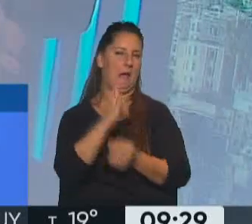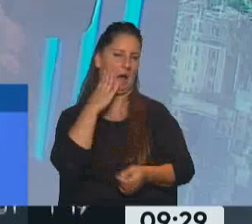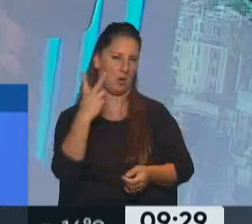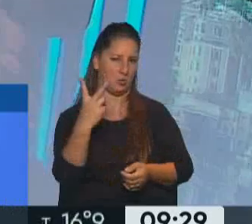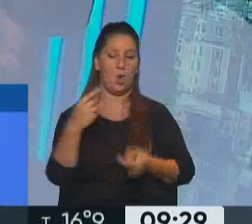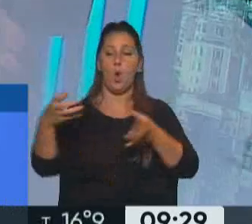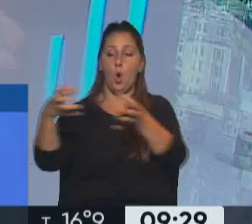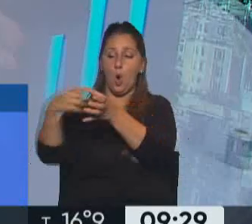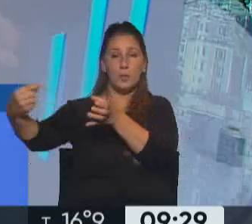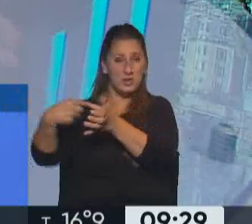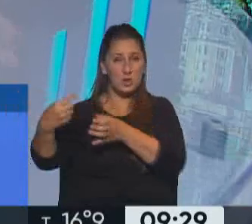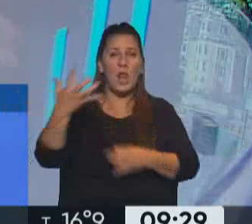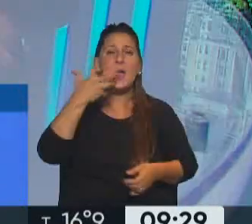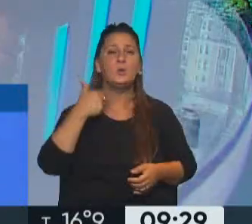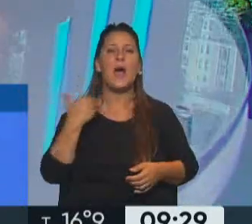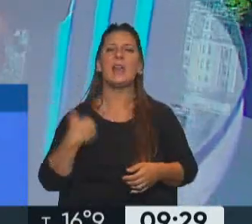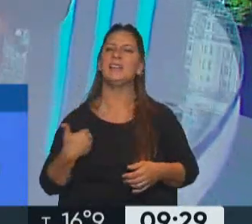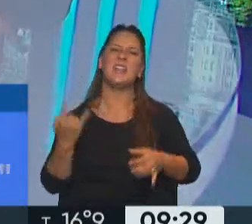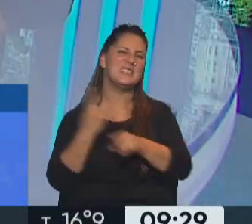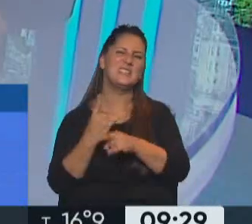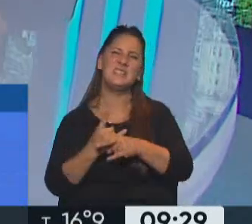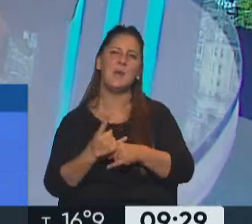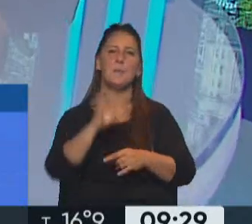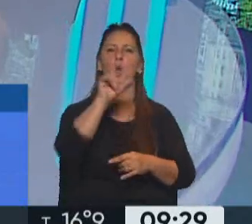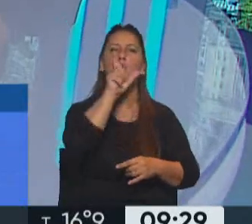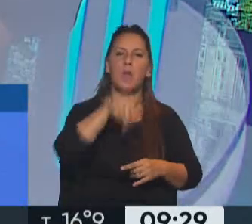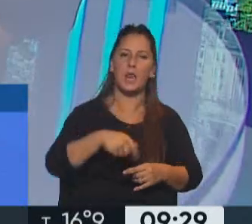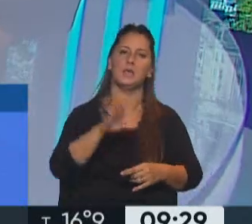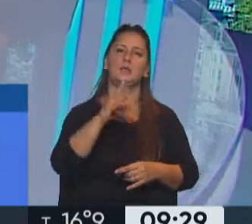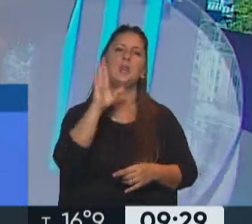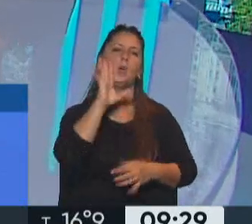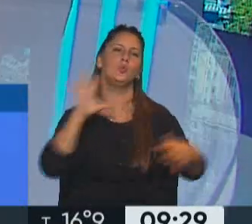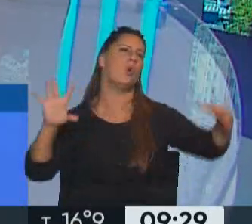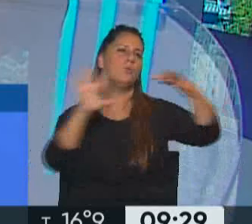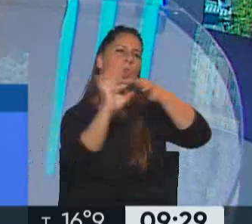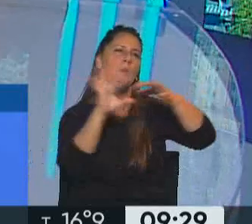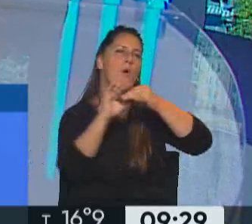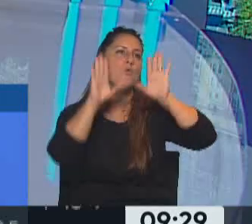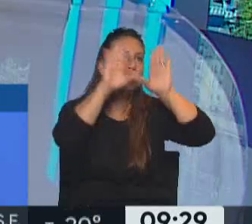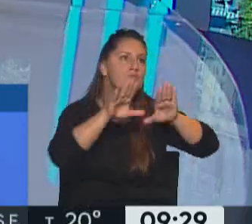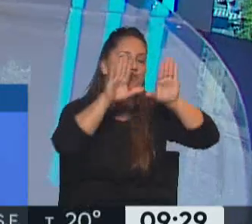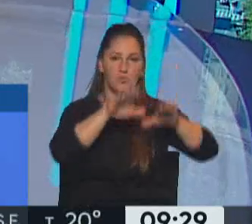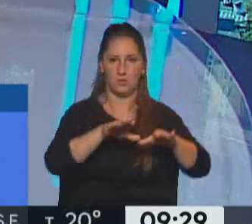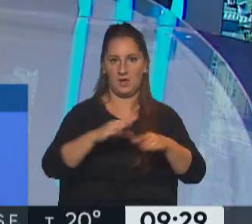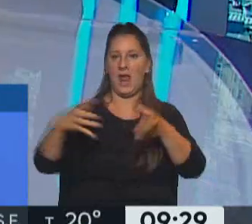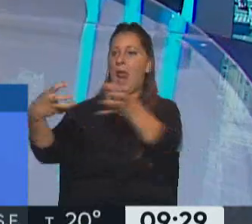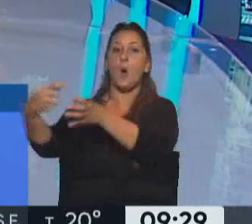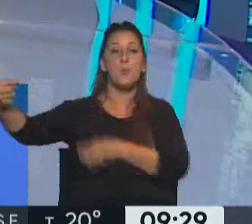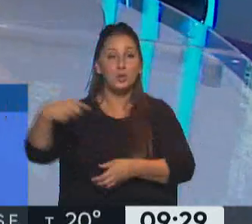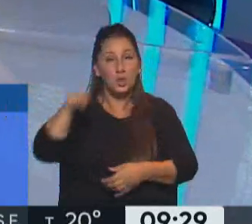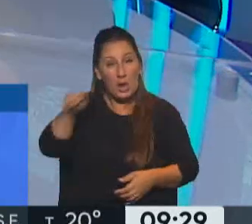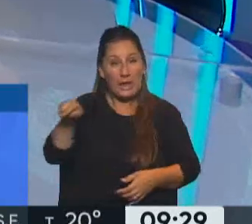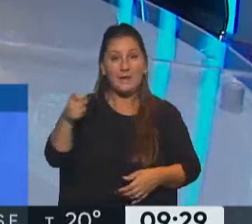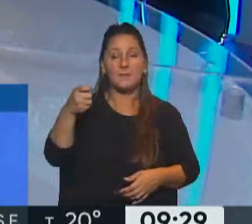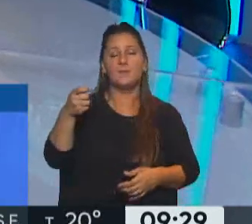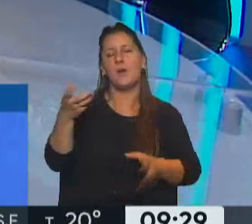le encantaría que Argentina esté alineada permanentemente a lo que diga la OTAN y Estados Unidos. Y me parece que lo que no se banca es que haya, o